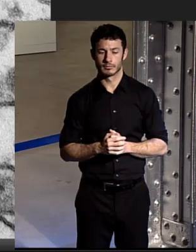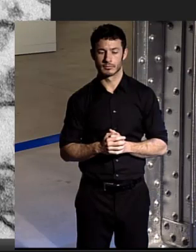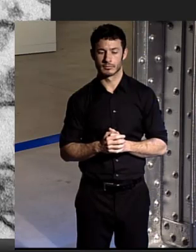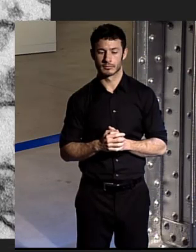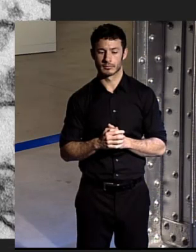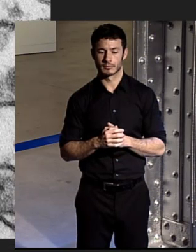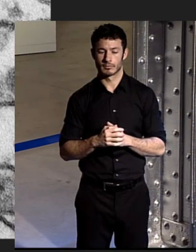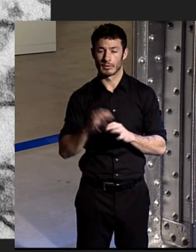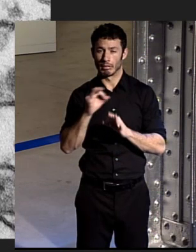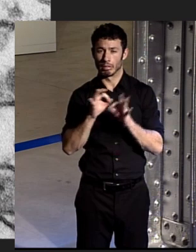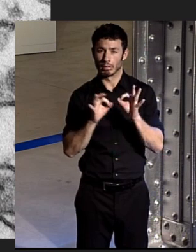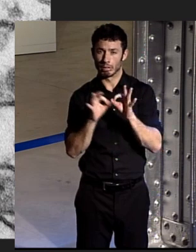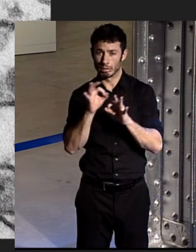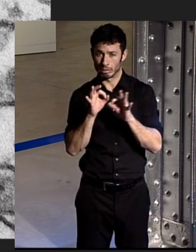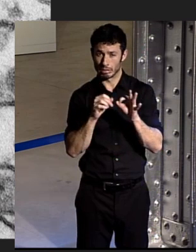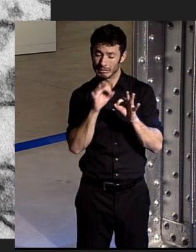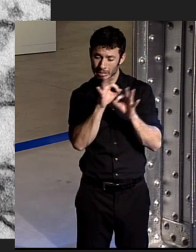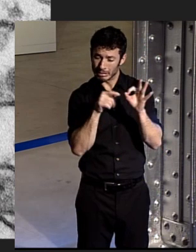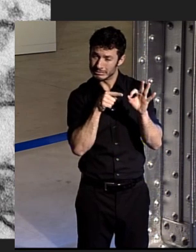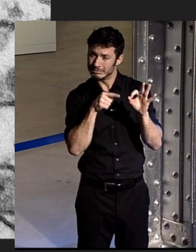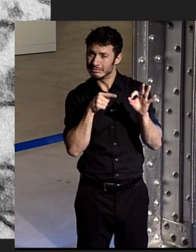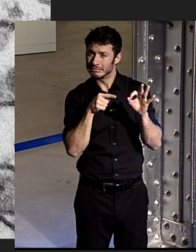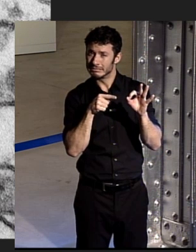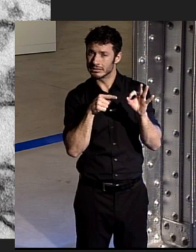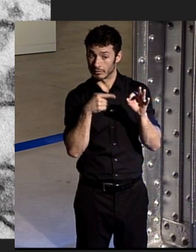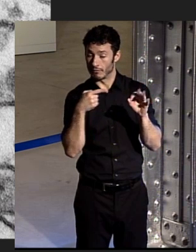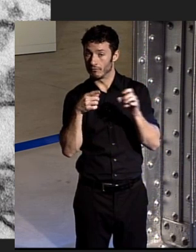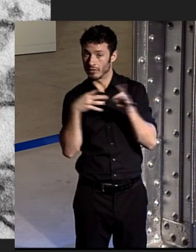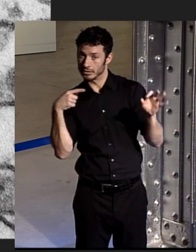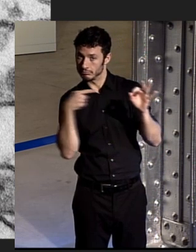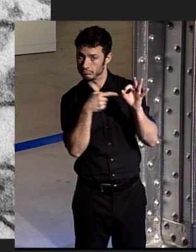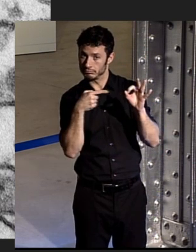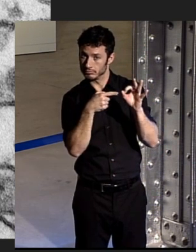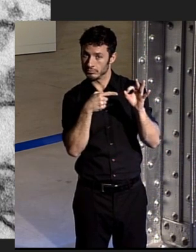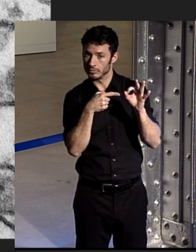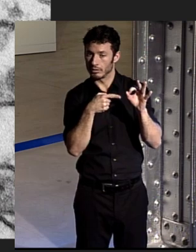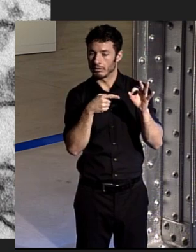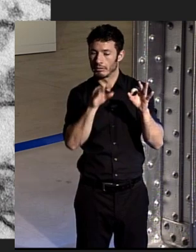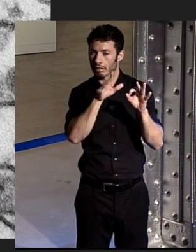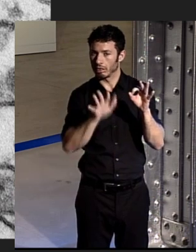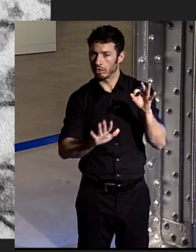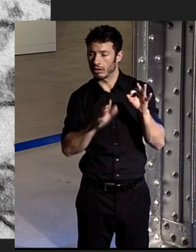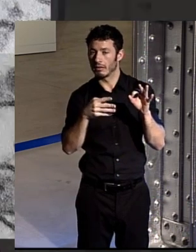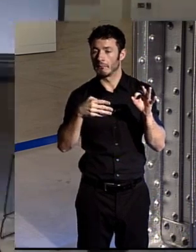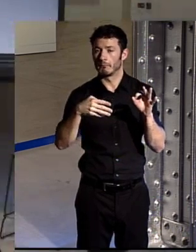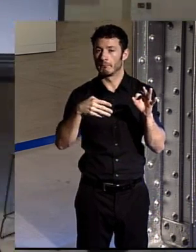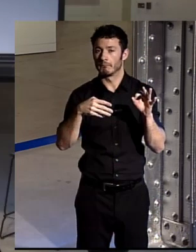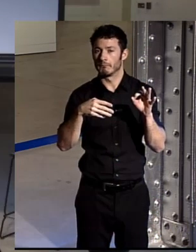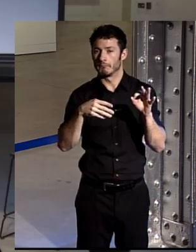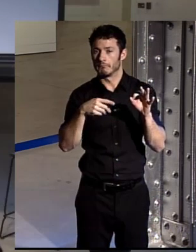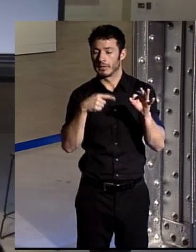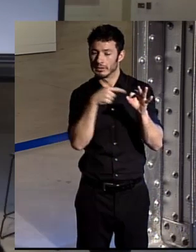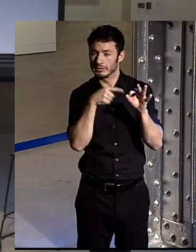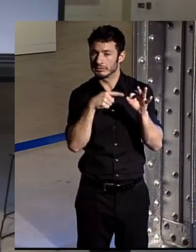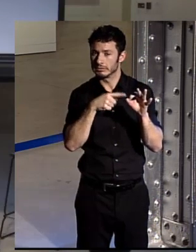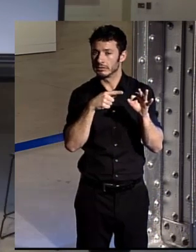A ver, ahí. Esta especie de pelotita que vemos aquí con la flecha es el virus, los restos son membranas, porque probablemente esté dentro de una célula. Es